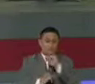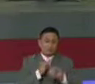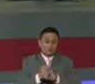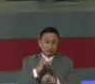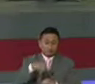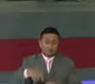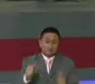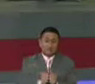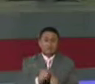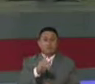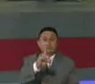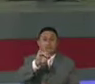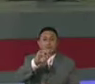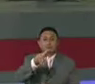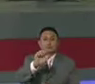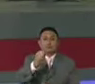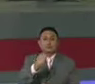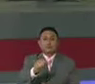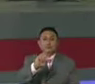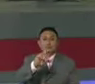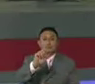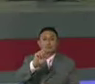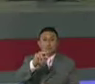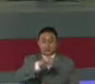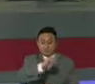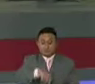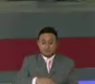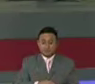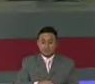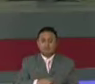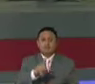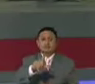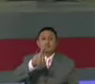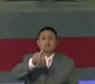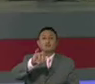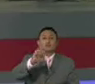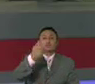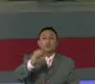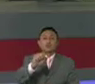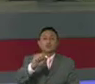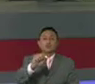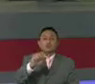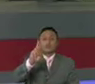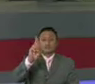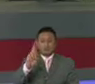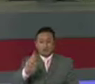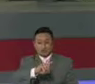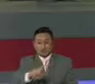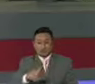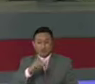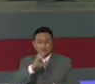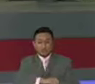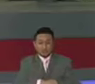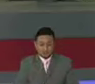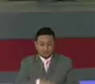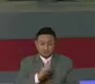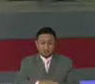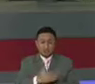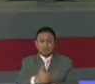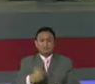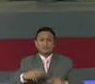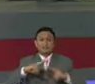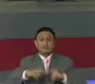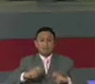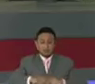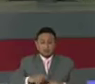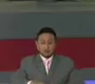del Ecuador logró la detención de Luis Enrique D.R., el segundo implicado en una investigación por tentativa de asesinato durante